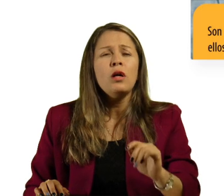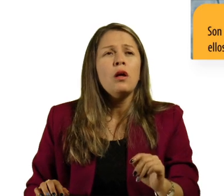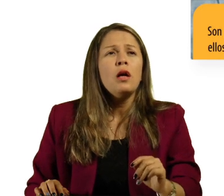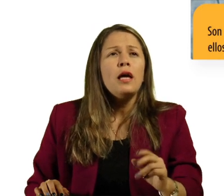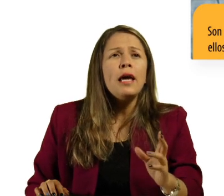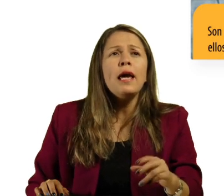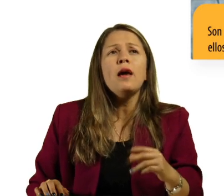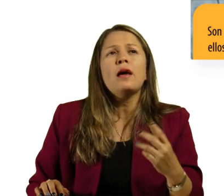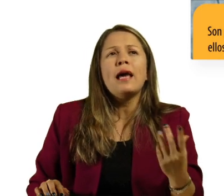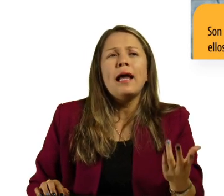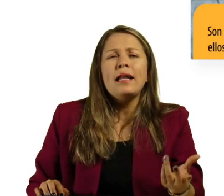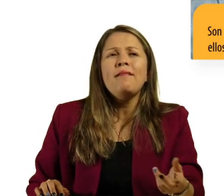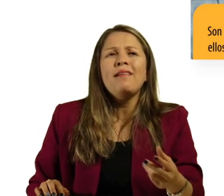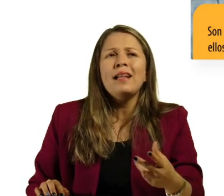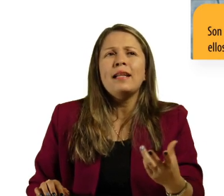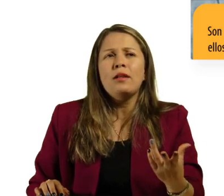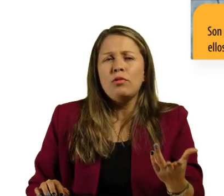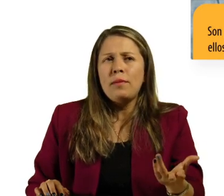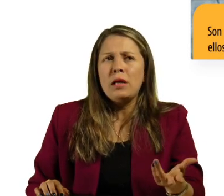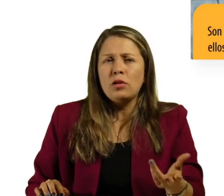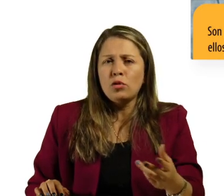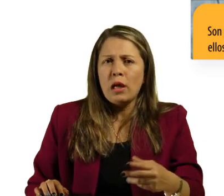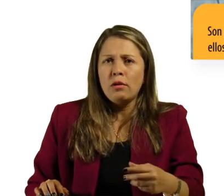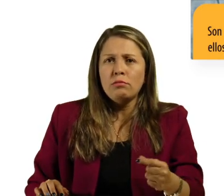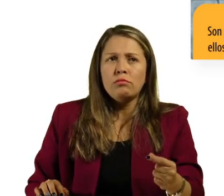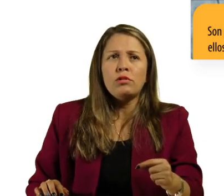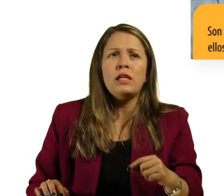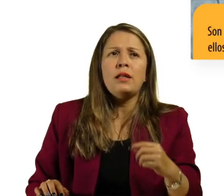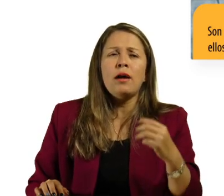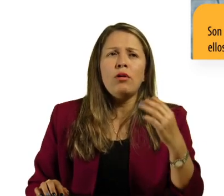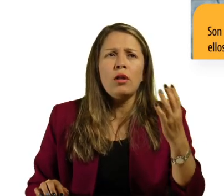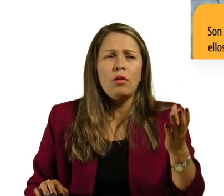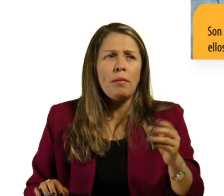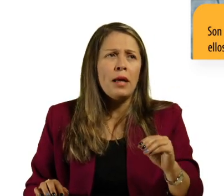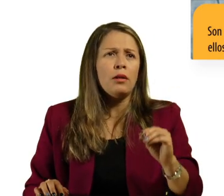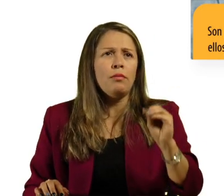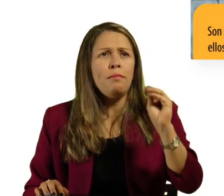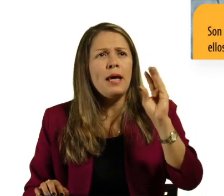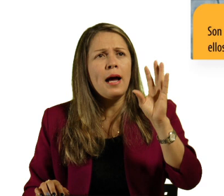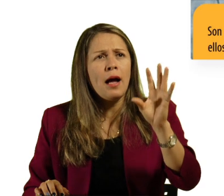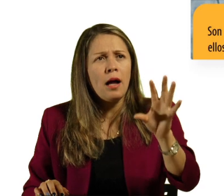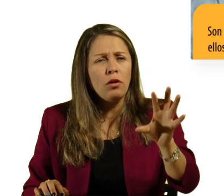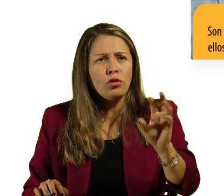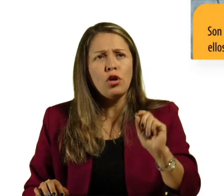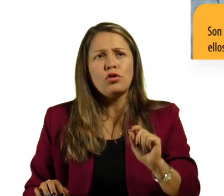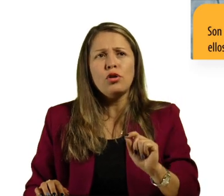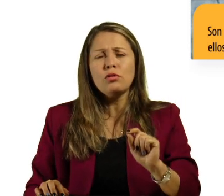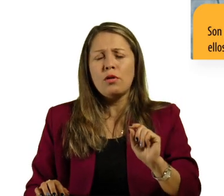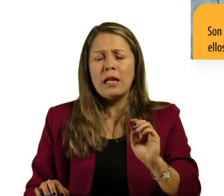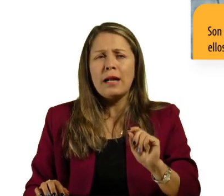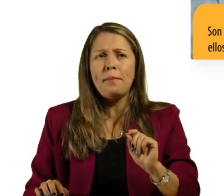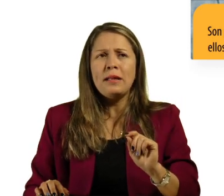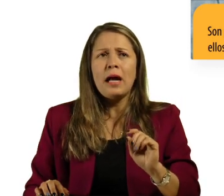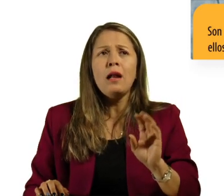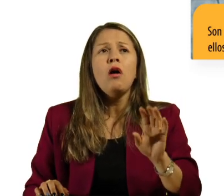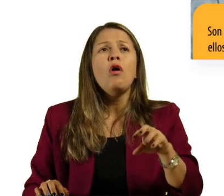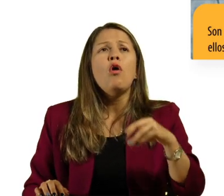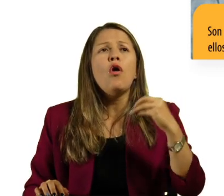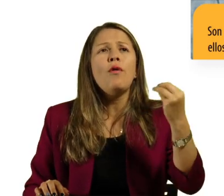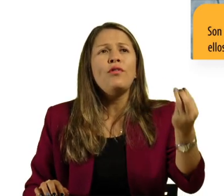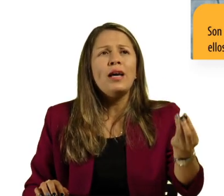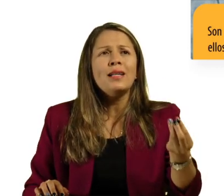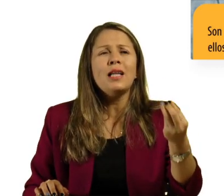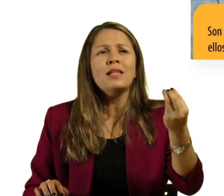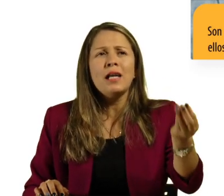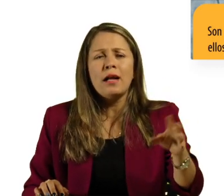fijos, y qué nivel de endeudamiento tengo. Si tengo endeudamiento vía los socios con el capital